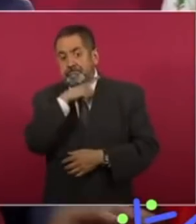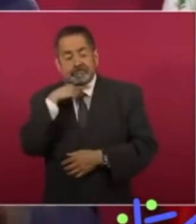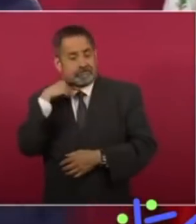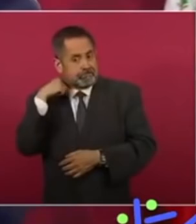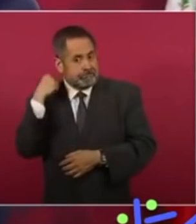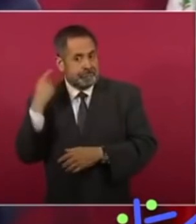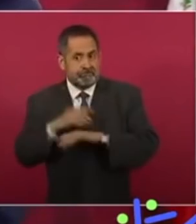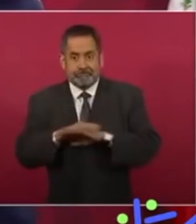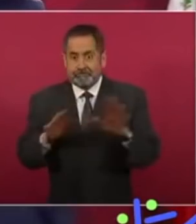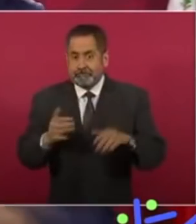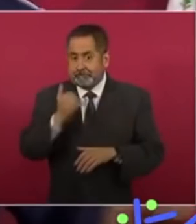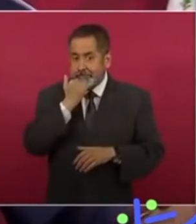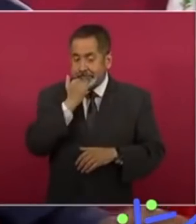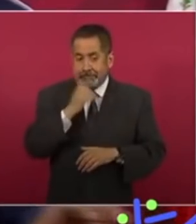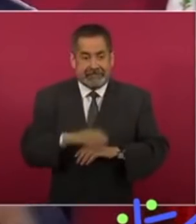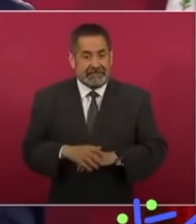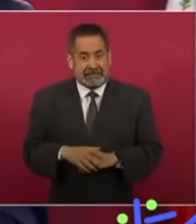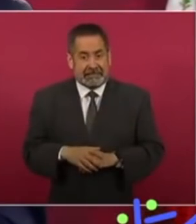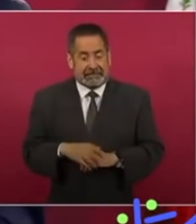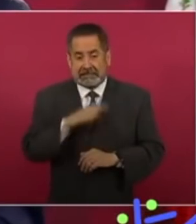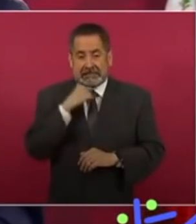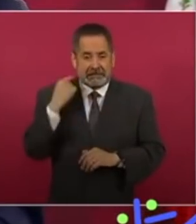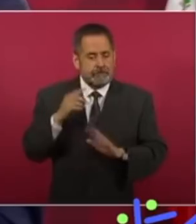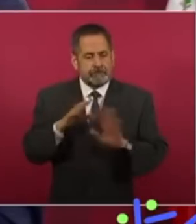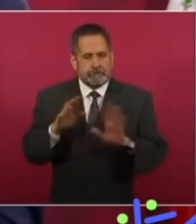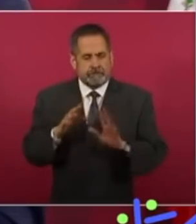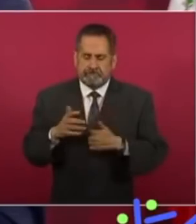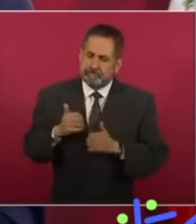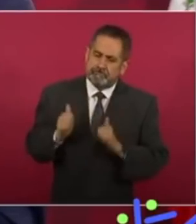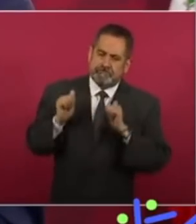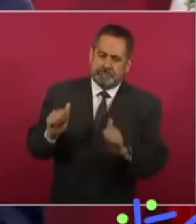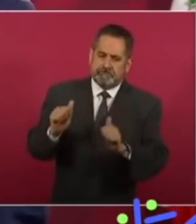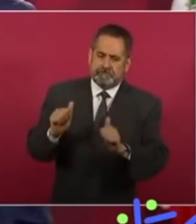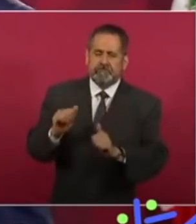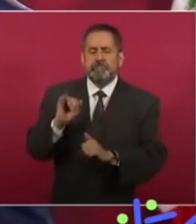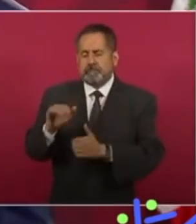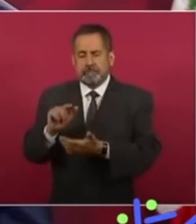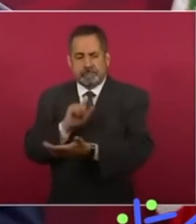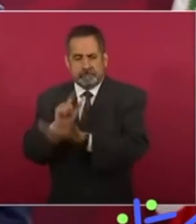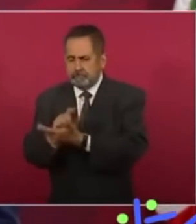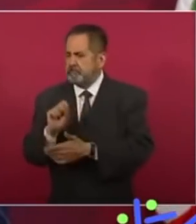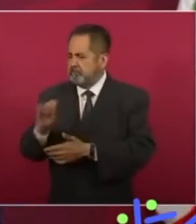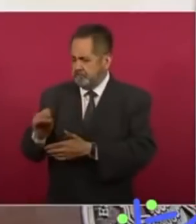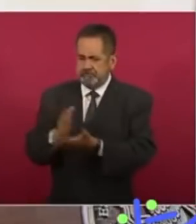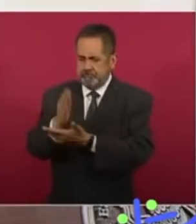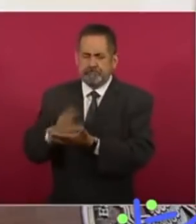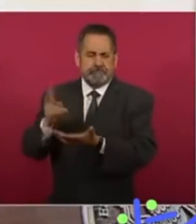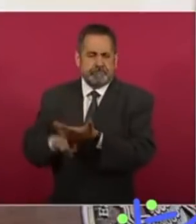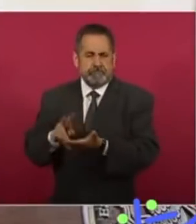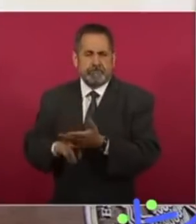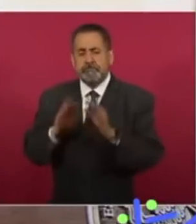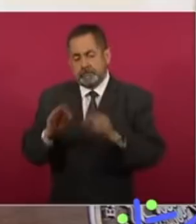principalmente estaba extorsionando a Morena con que le cedieran diputaciones. Número uno, la de Hidalgo, y